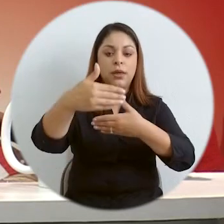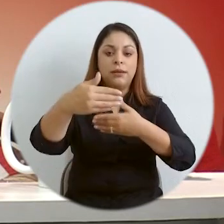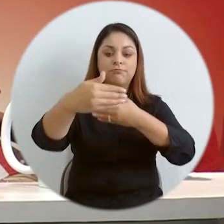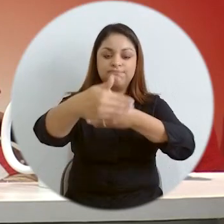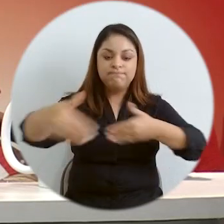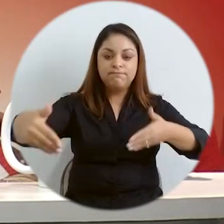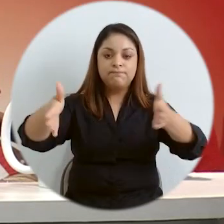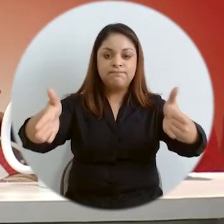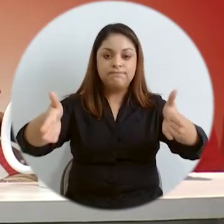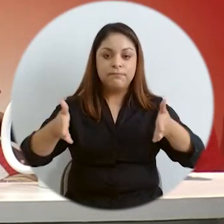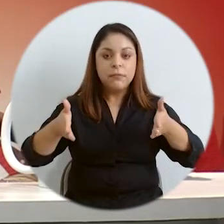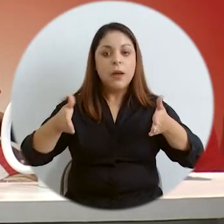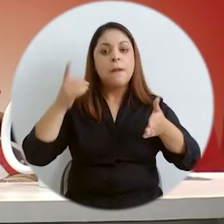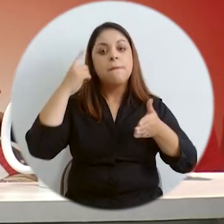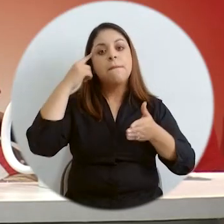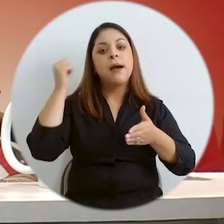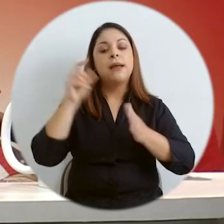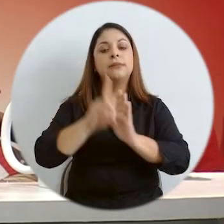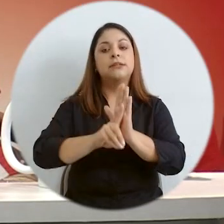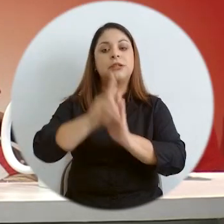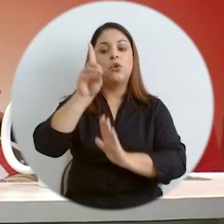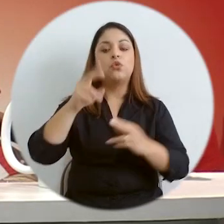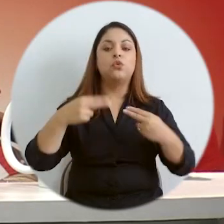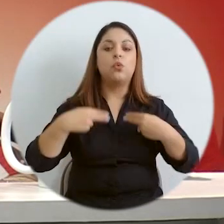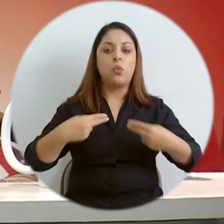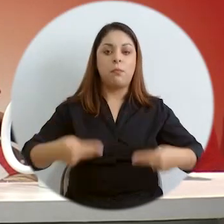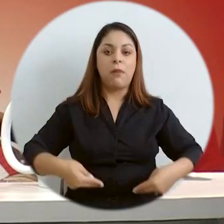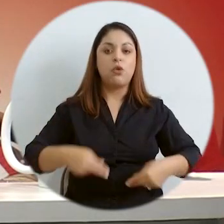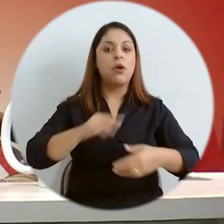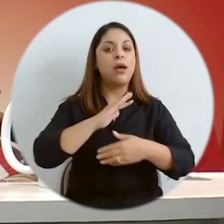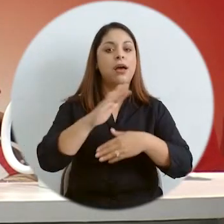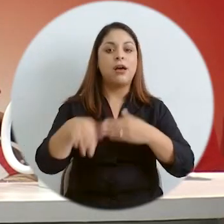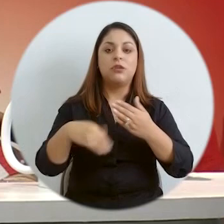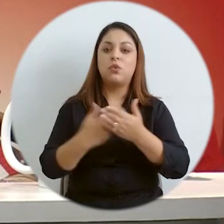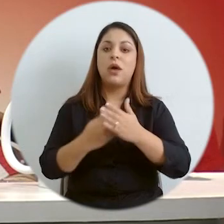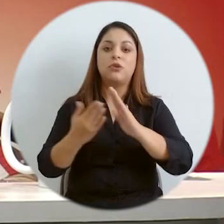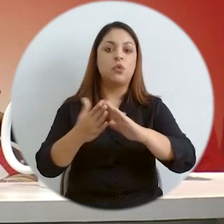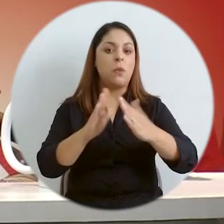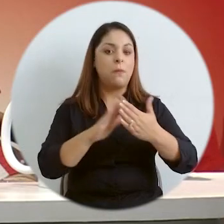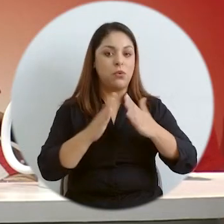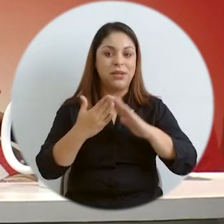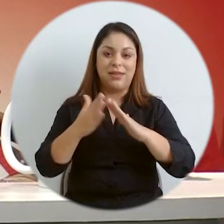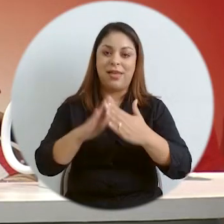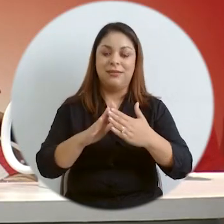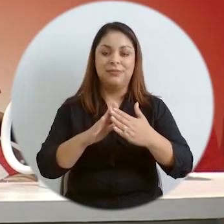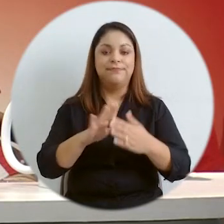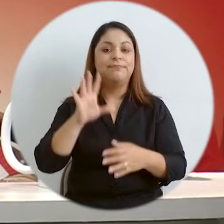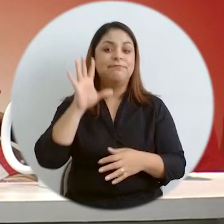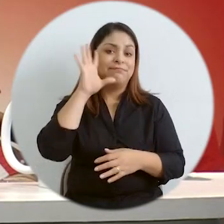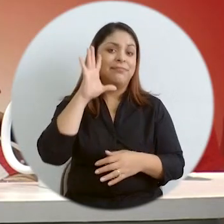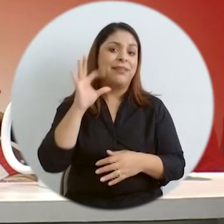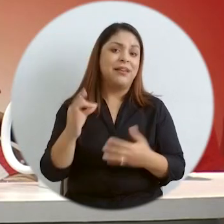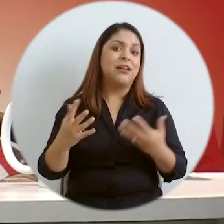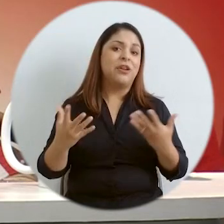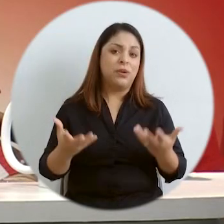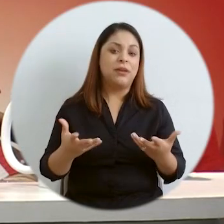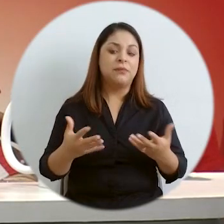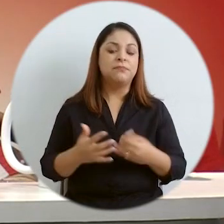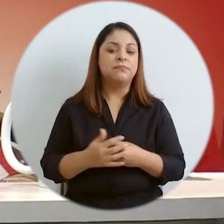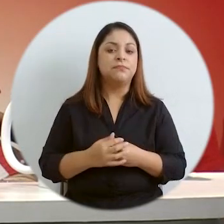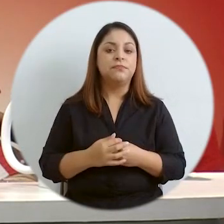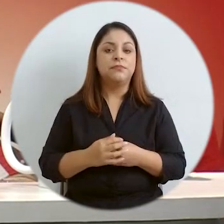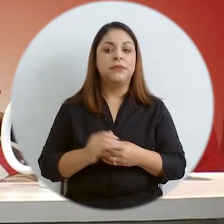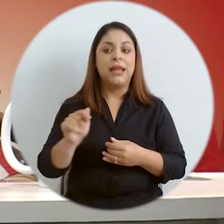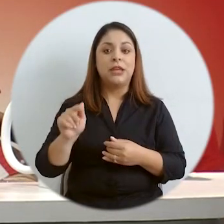de desarrollo realmente humano para todas las comunidades con las que convive. Y creo que